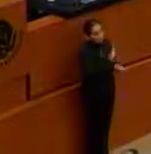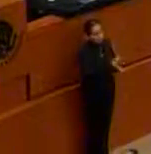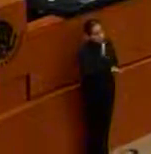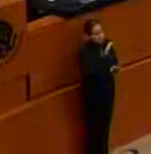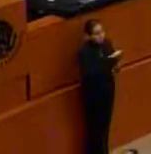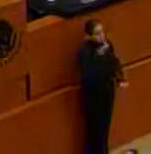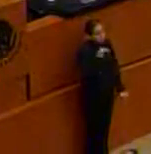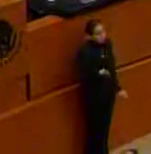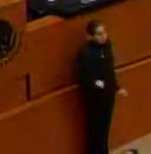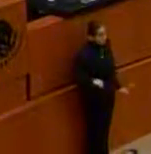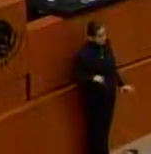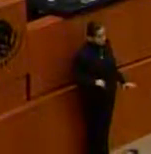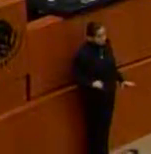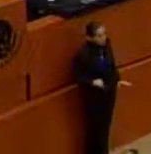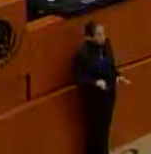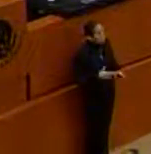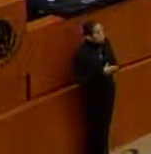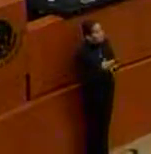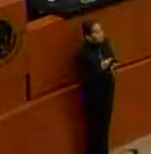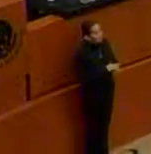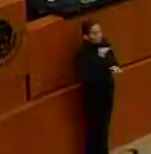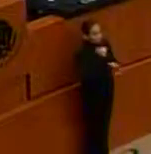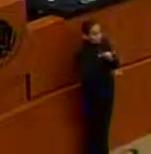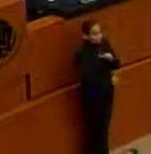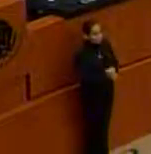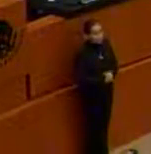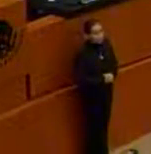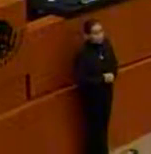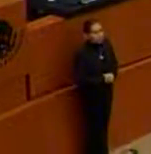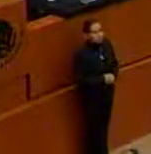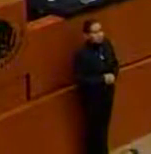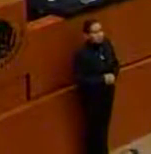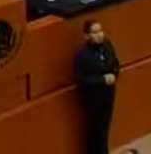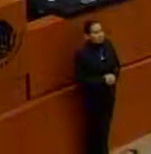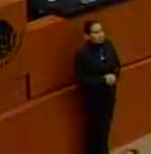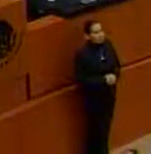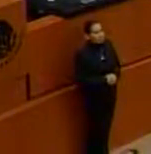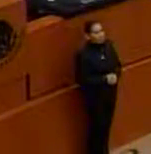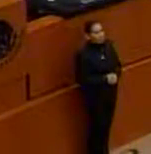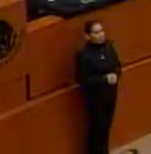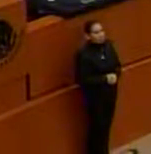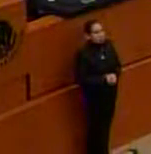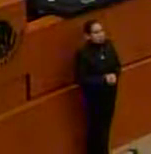está siendo muy interesante y promete serlo hasta su conclusión.